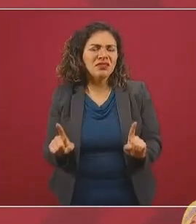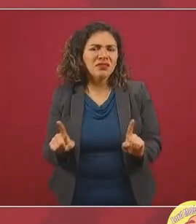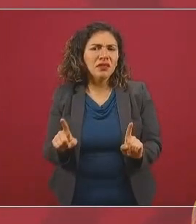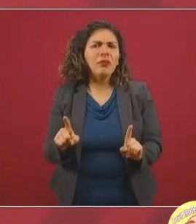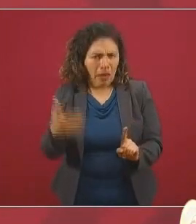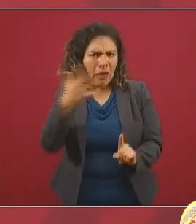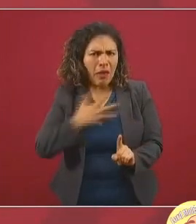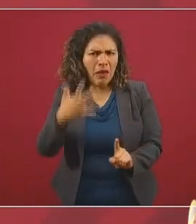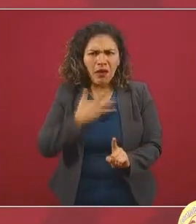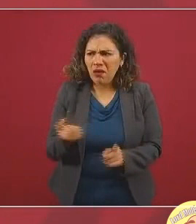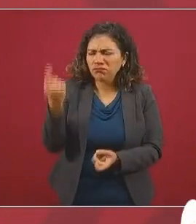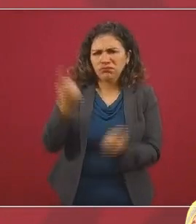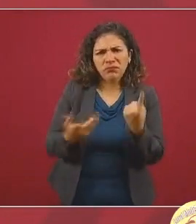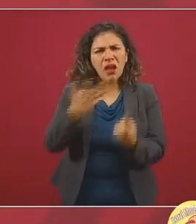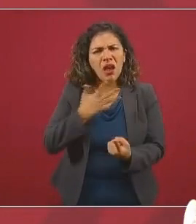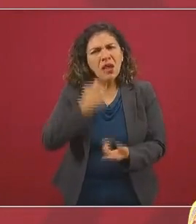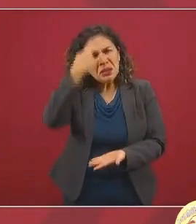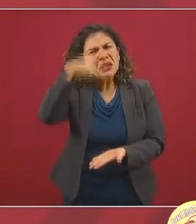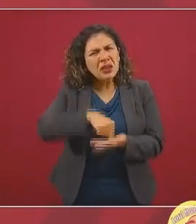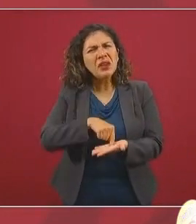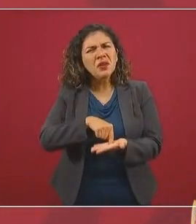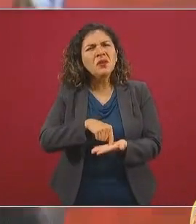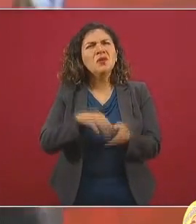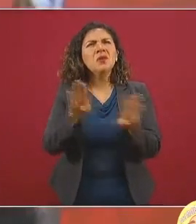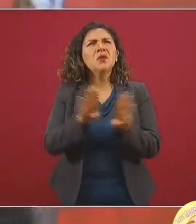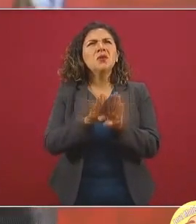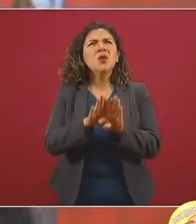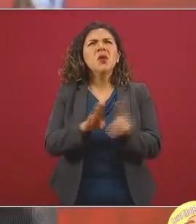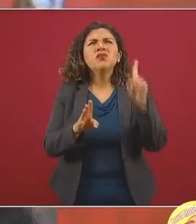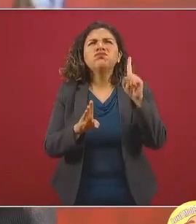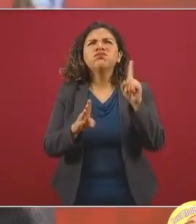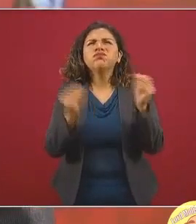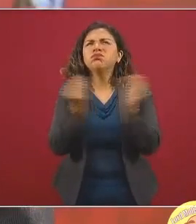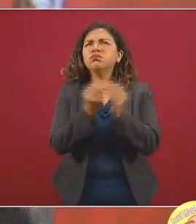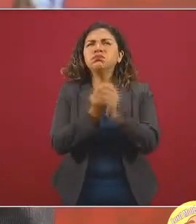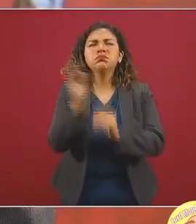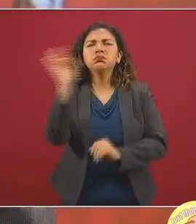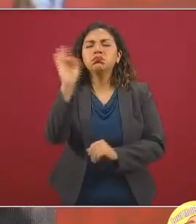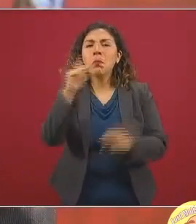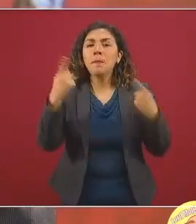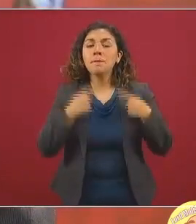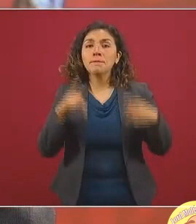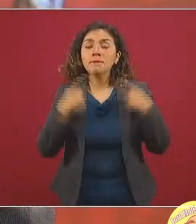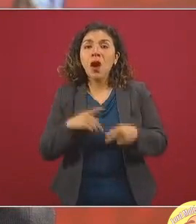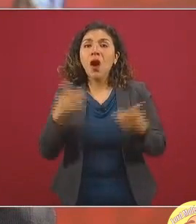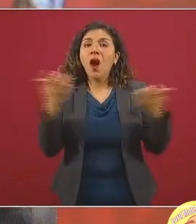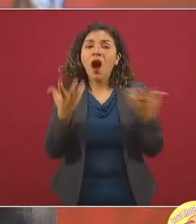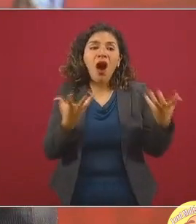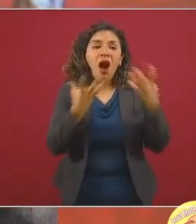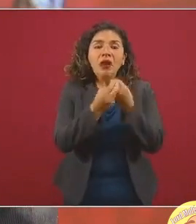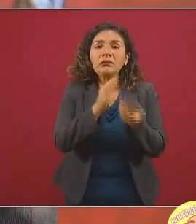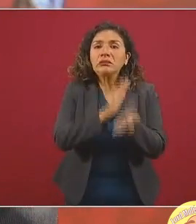aunque existe. Creo que se aplicaba en el caso de delincuentes vinculados con el